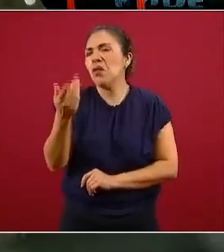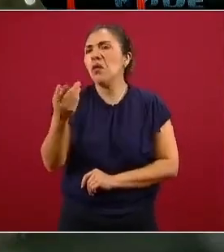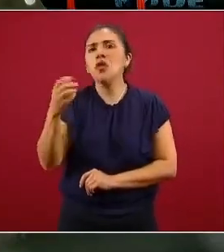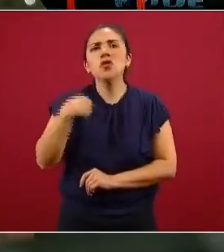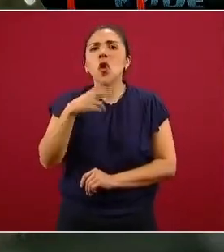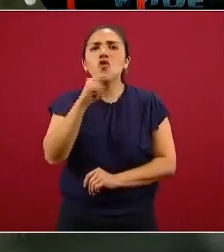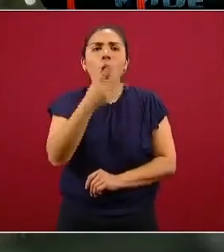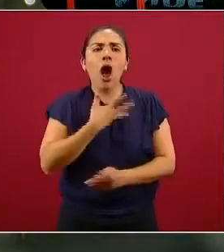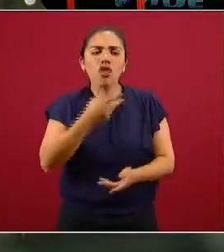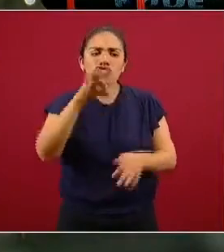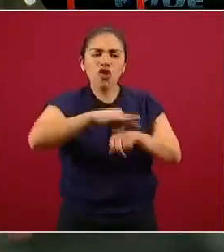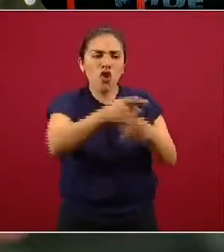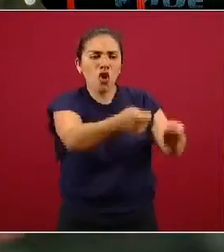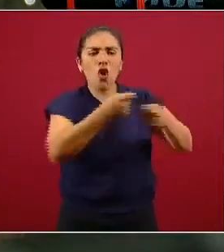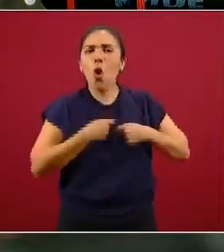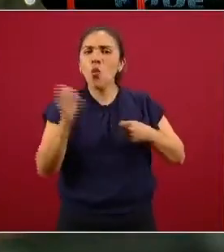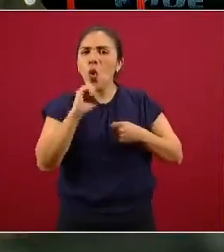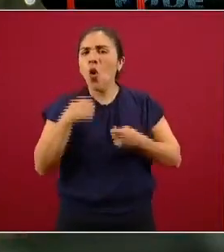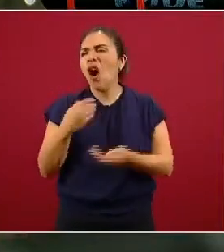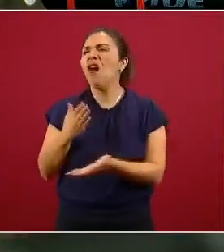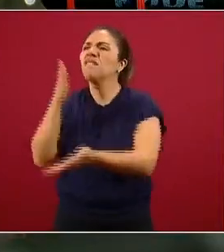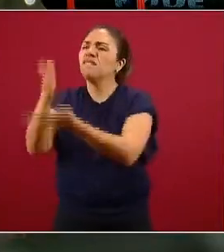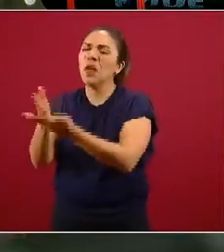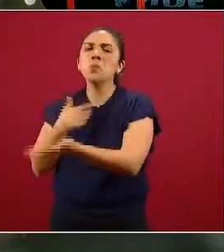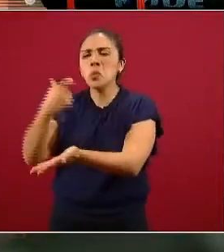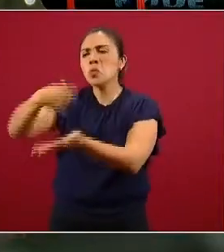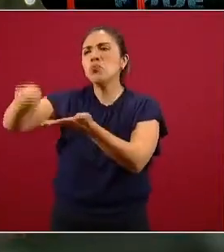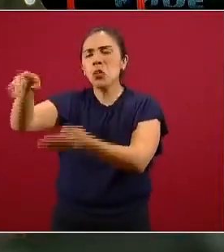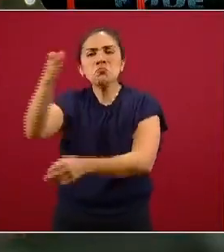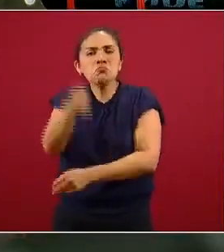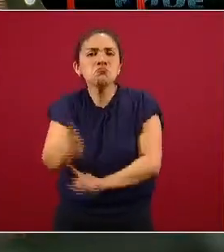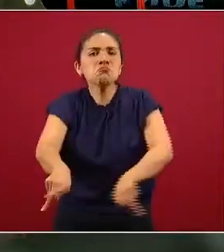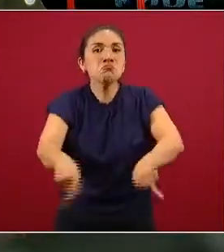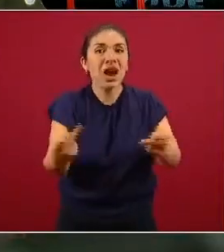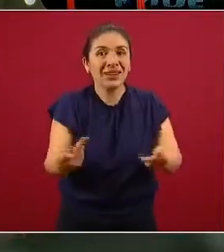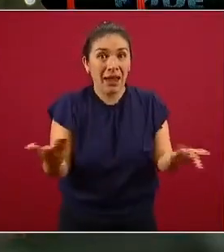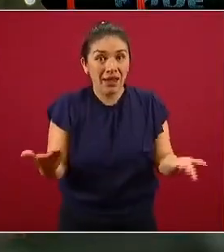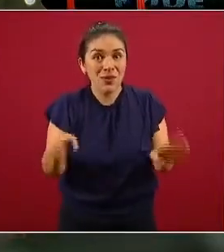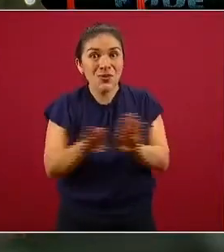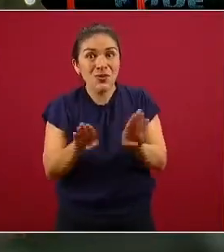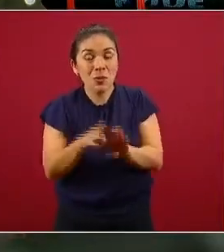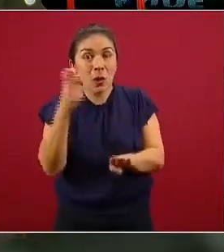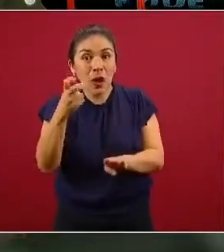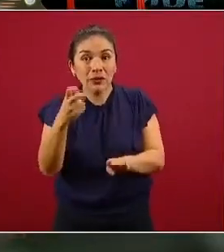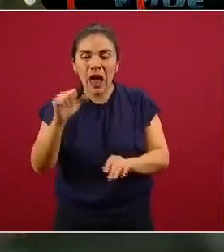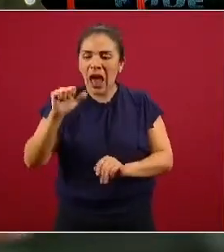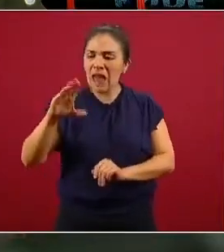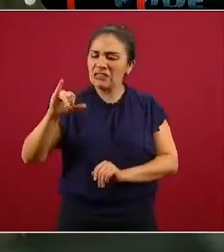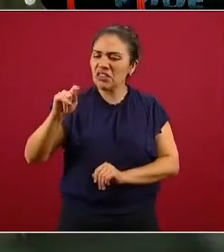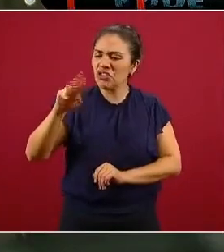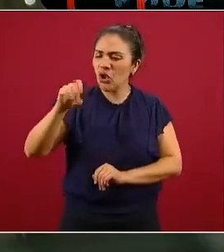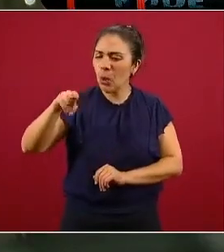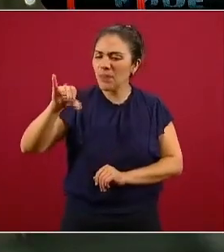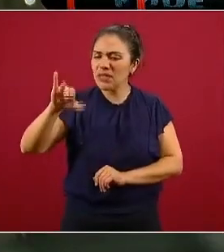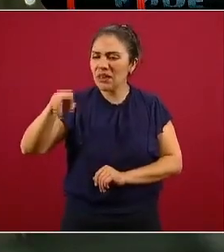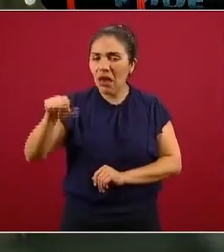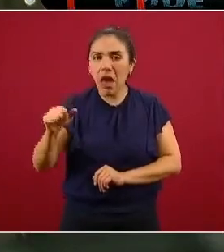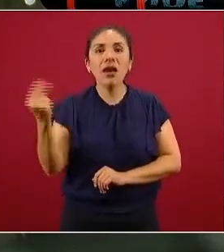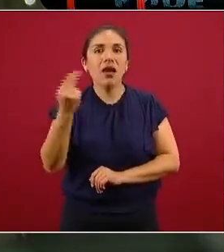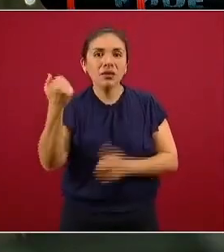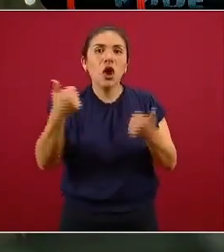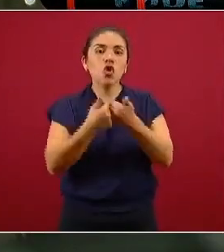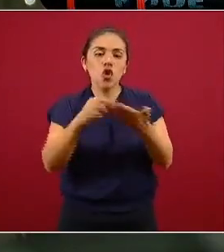receta también lo pueden vender y que hoy en día todos estos medicamentos no azitromicina sabemos que no te la venden